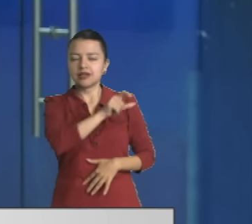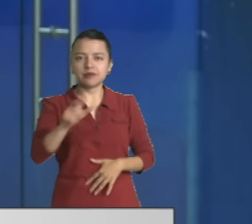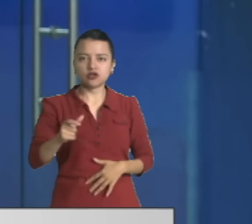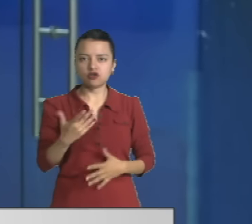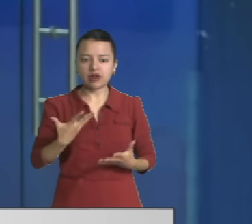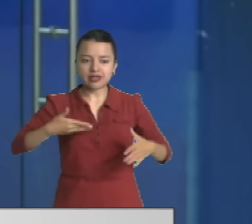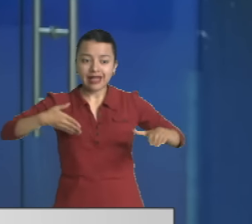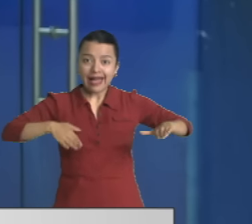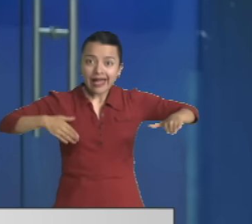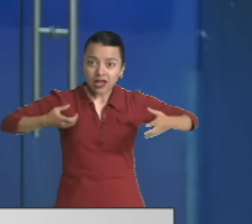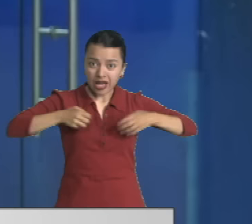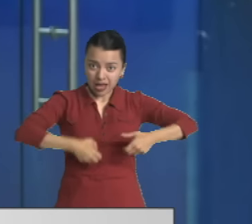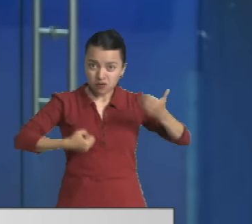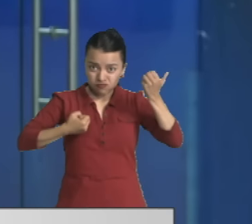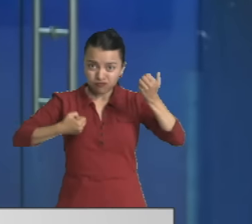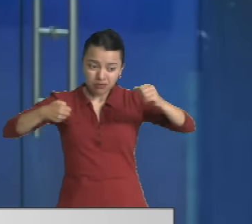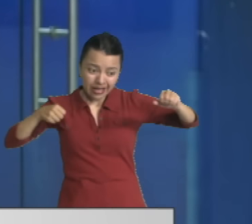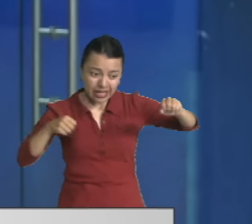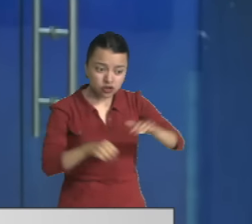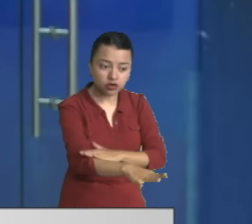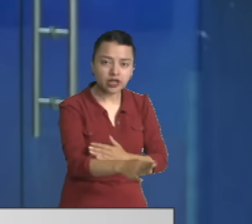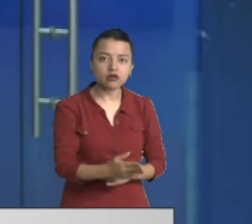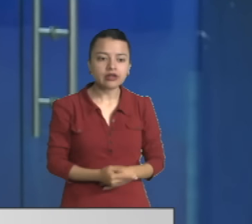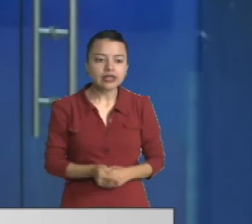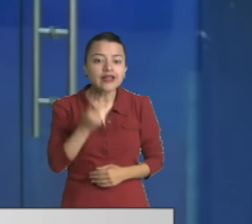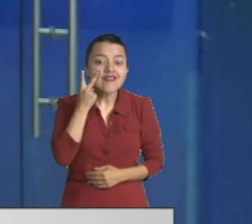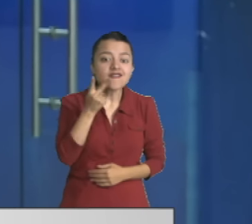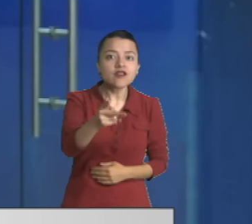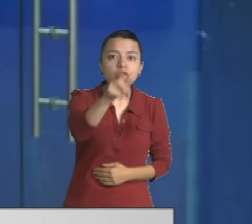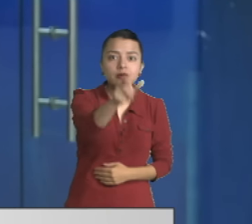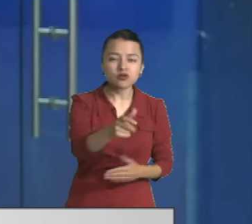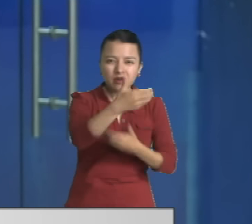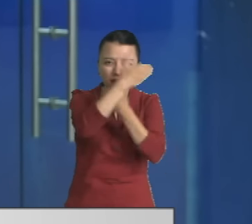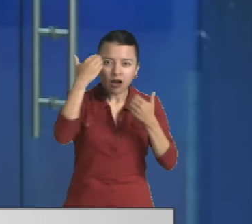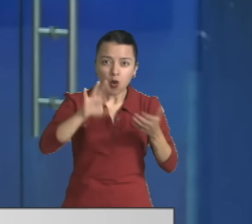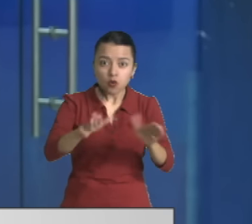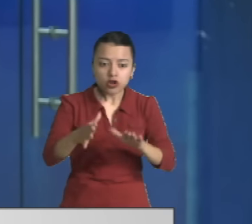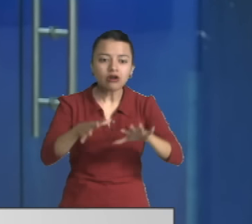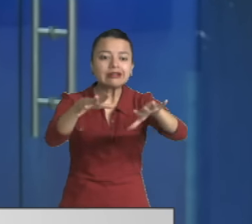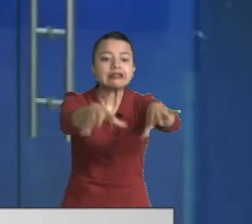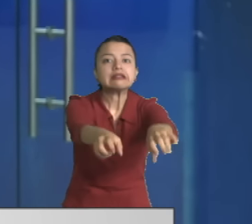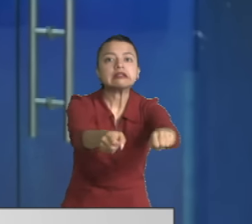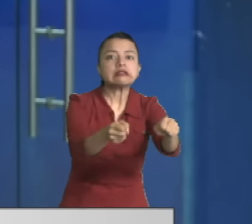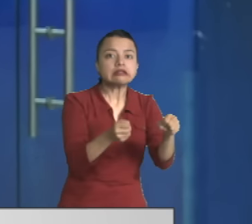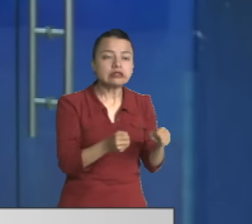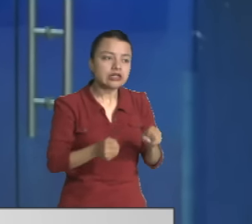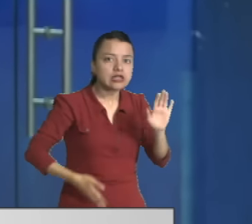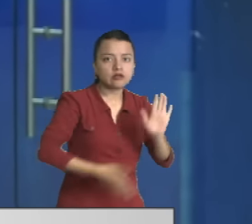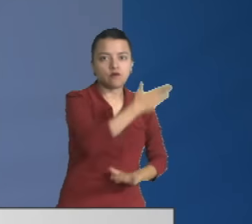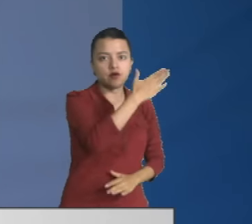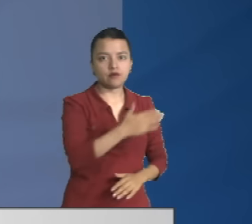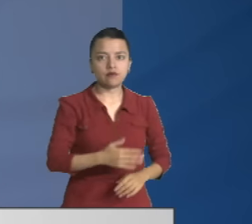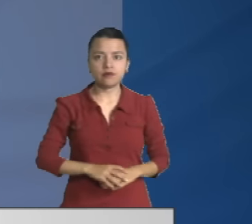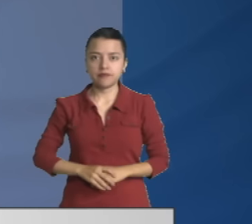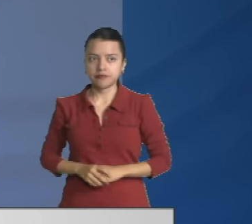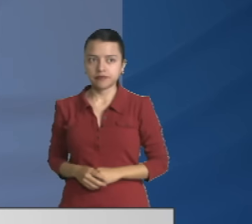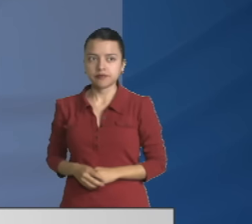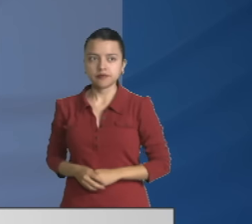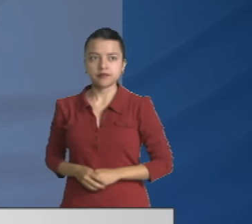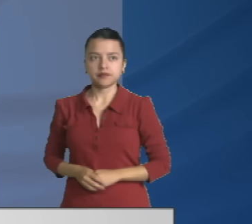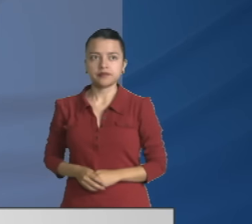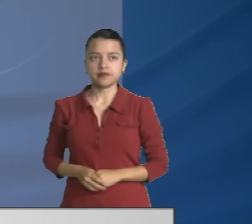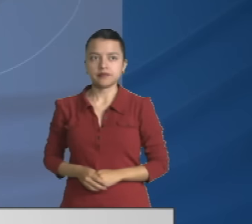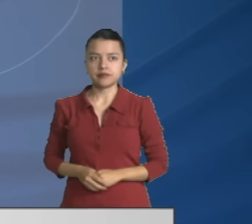sus fusiles se llevaron el cuerpo de este disidente, uno de los capos que operaba allí en esta región del país.